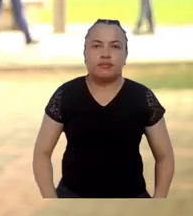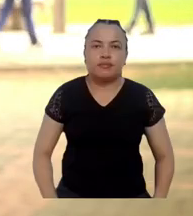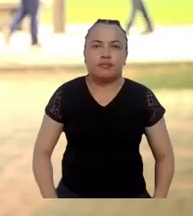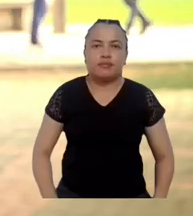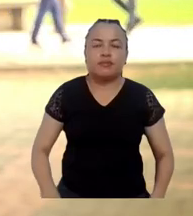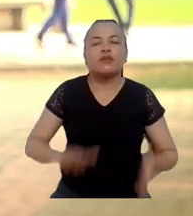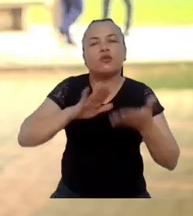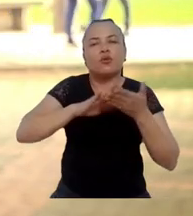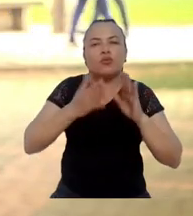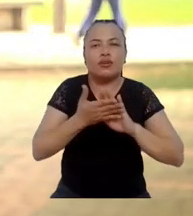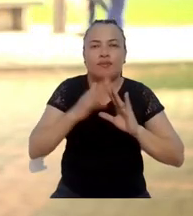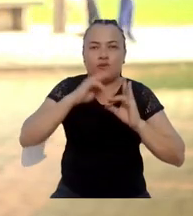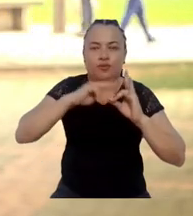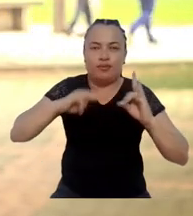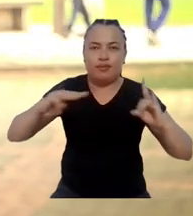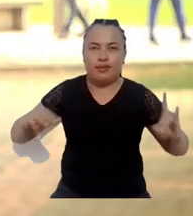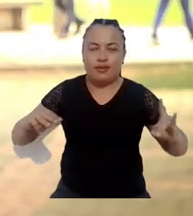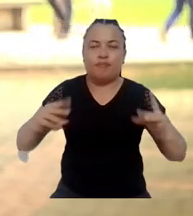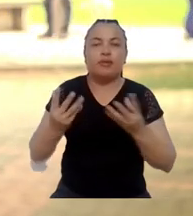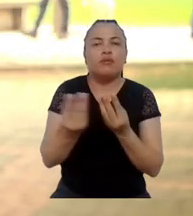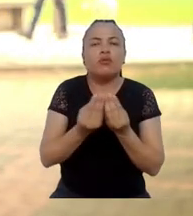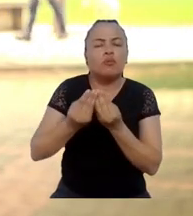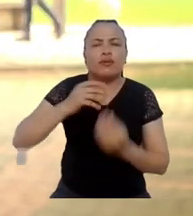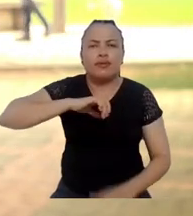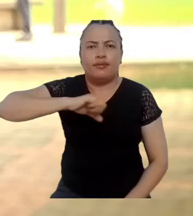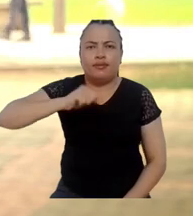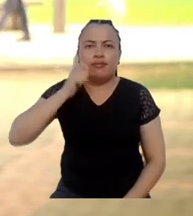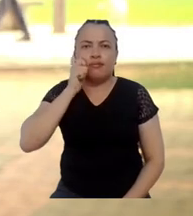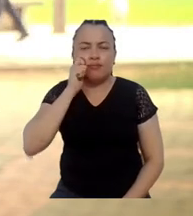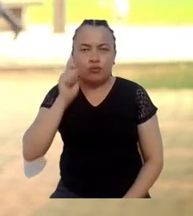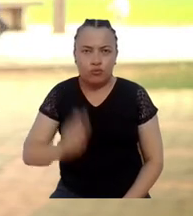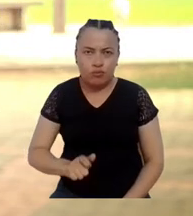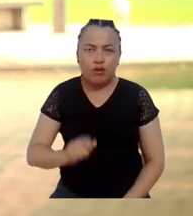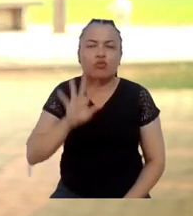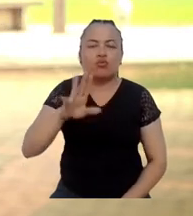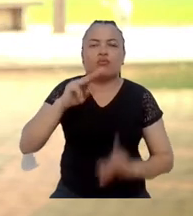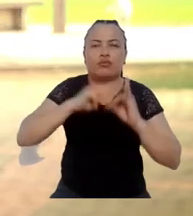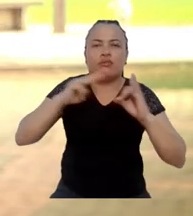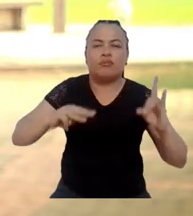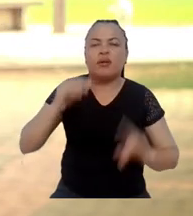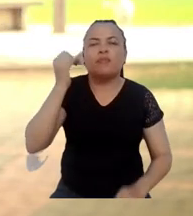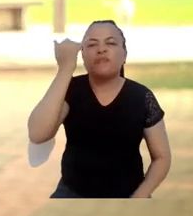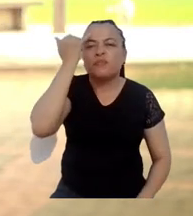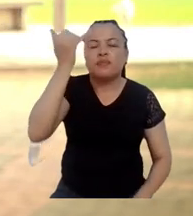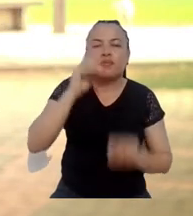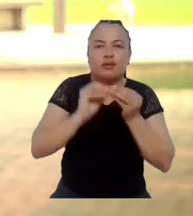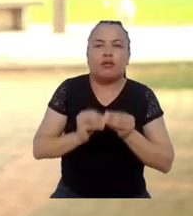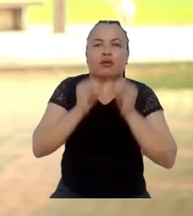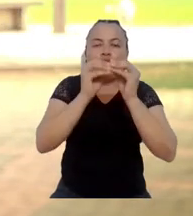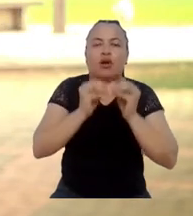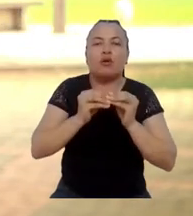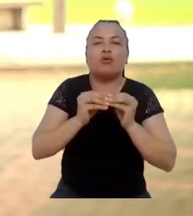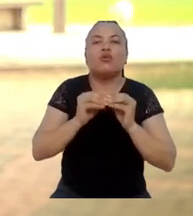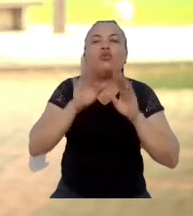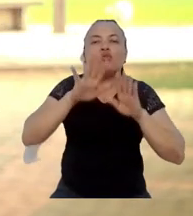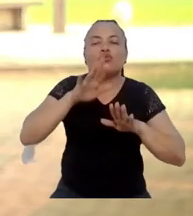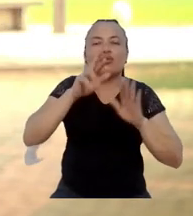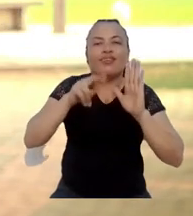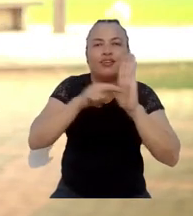comunidad unimagdalena el comité de derechos humanos de la Universidad de Magdalena fue creado mediante resolución rectoral